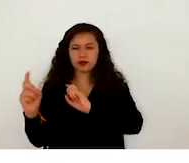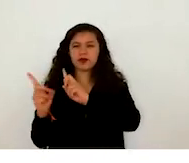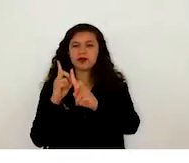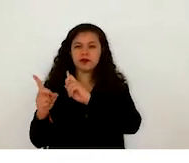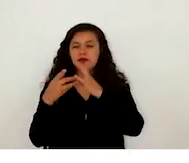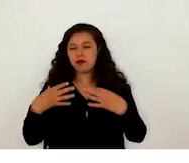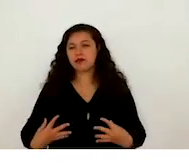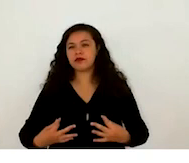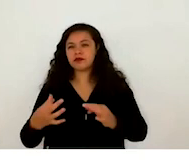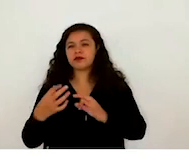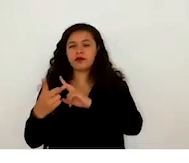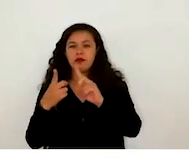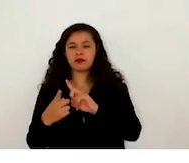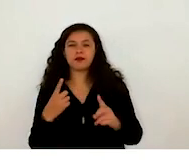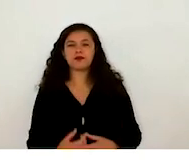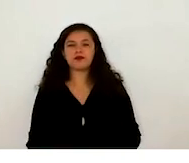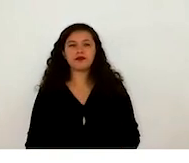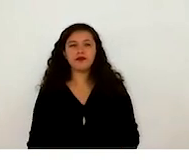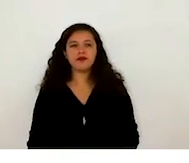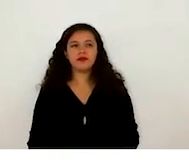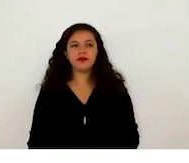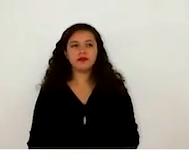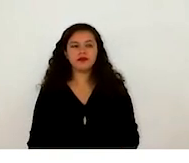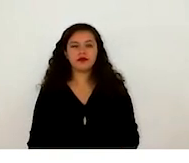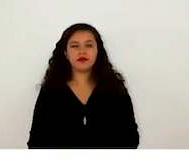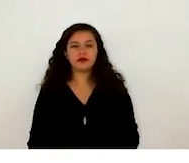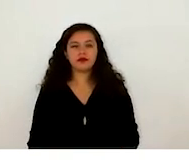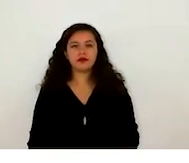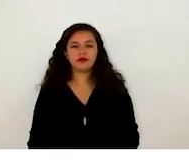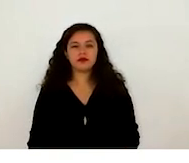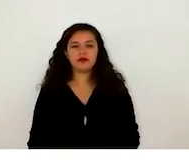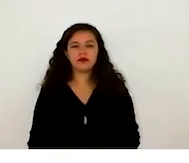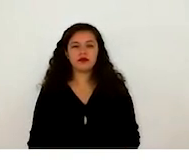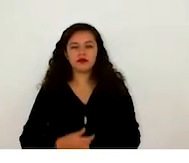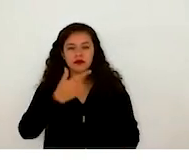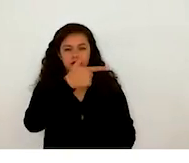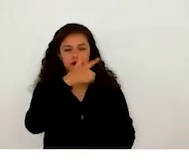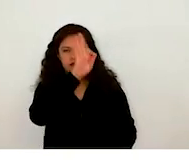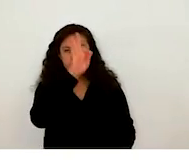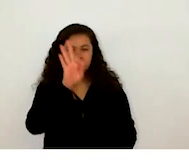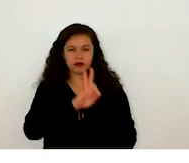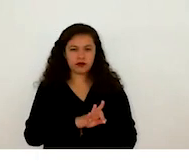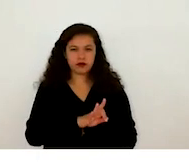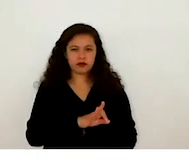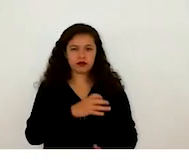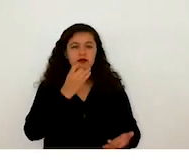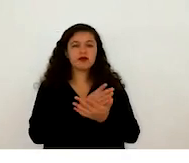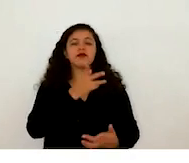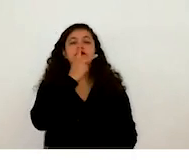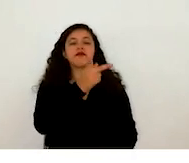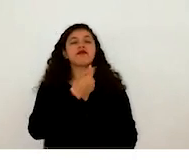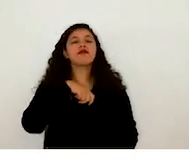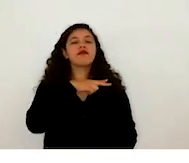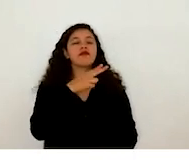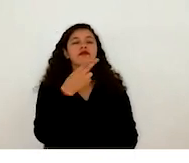la relación no va a ser efectiva veamos entonces el 7 por ciento únicamente son las palabras que estamos utilizando